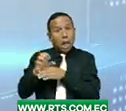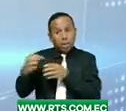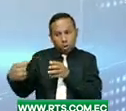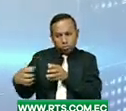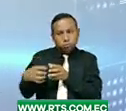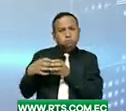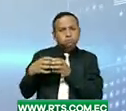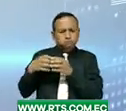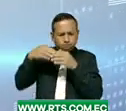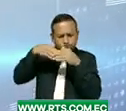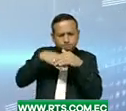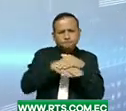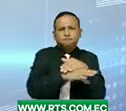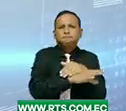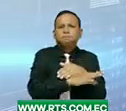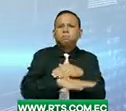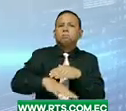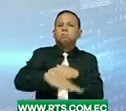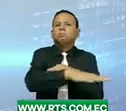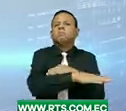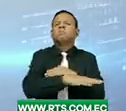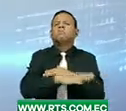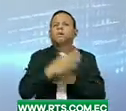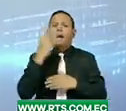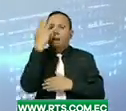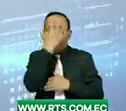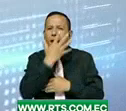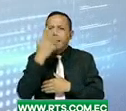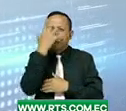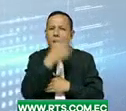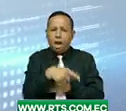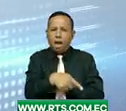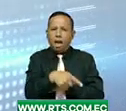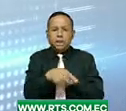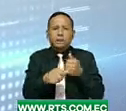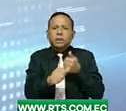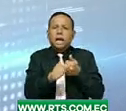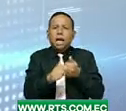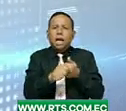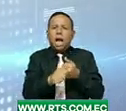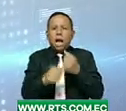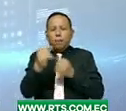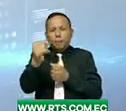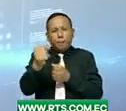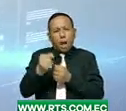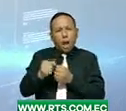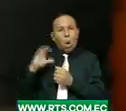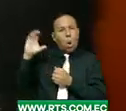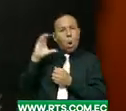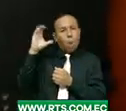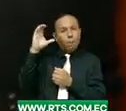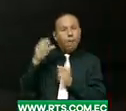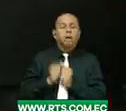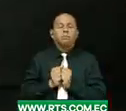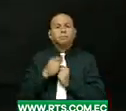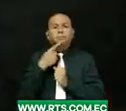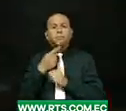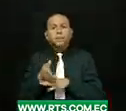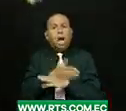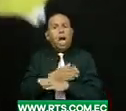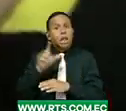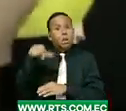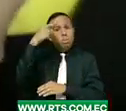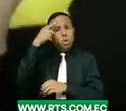de La Carbonera, Cantón San Lorenzo, a pocos kilómetros de la frontera con Colombia. Amparados en la vigencia del estado de excepción que rige en